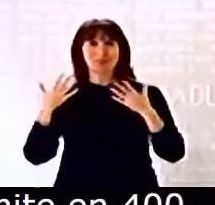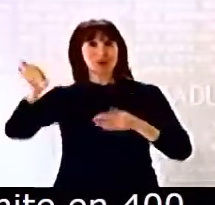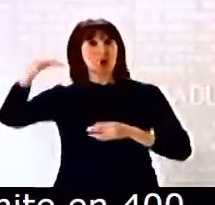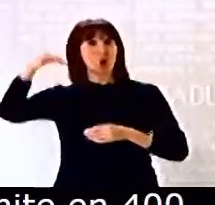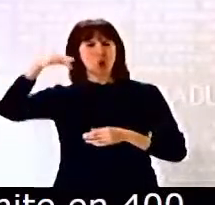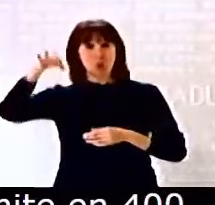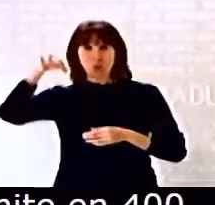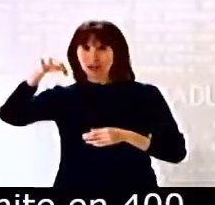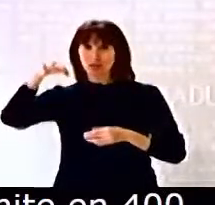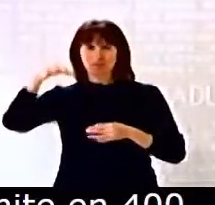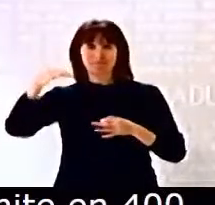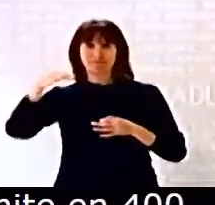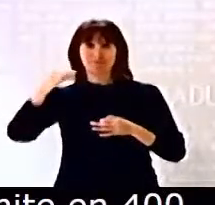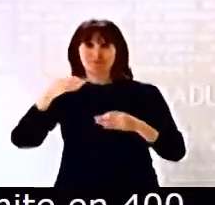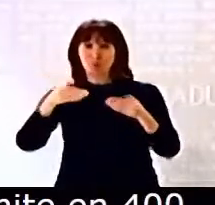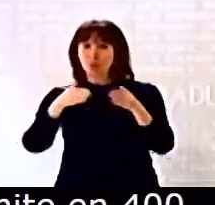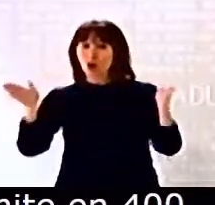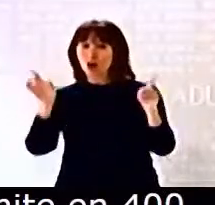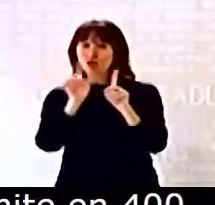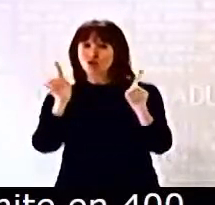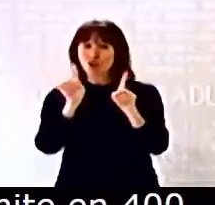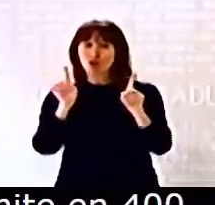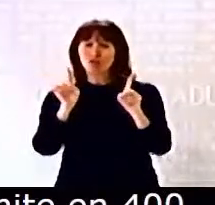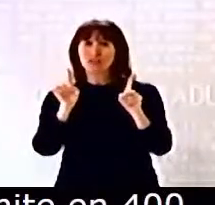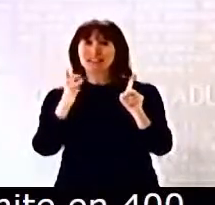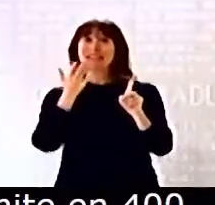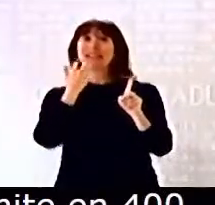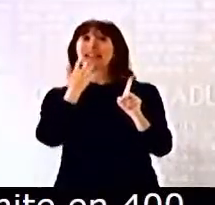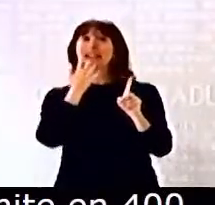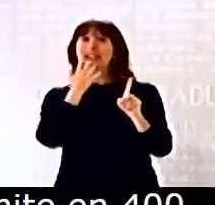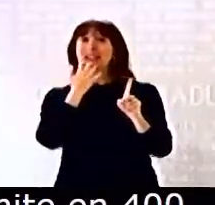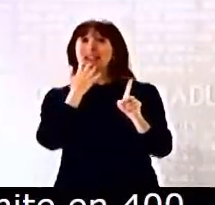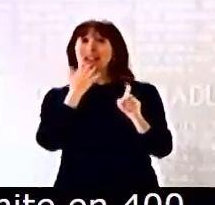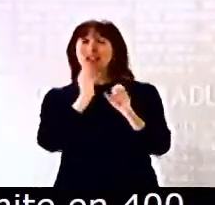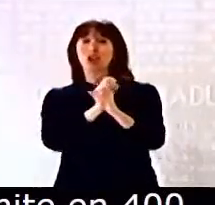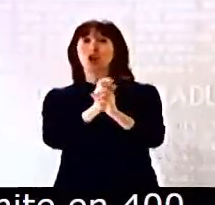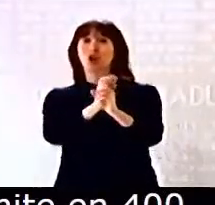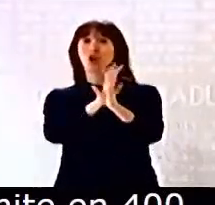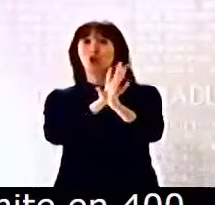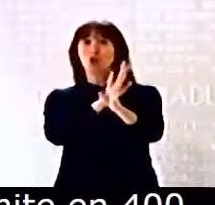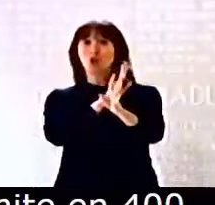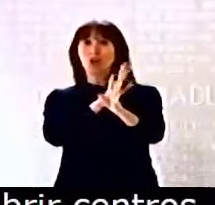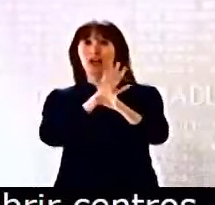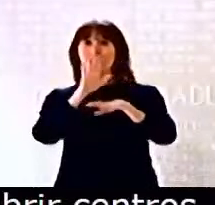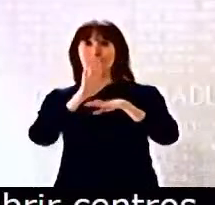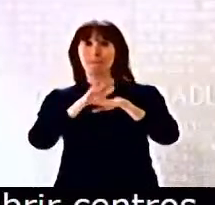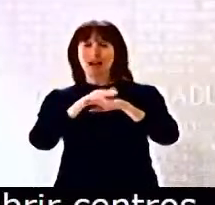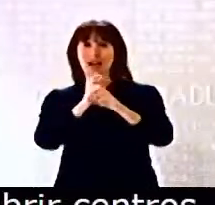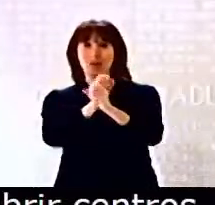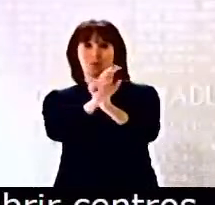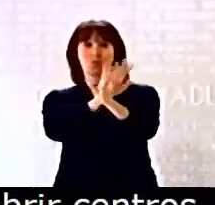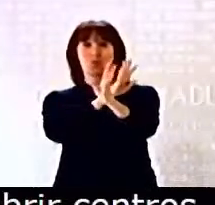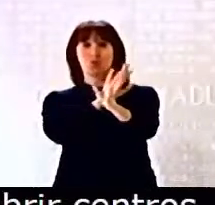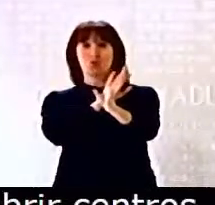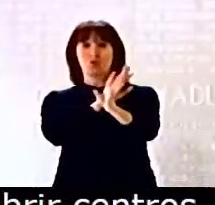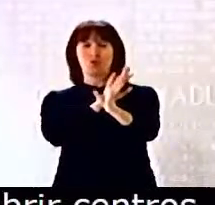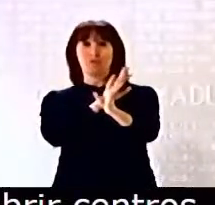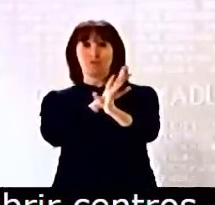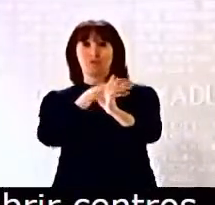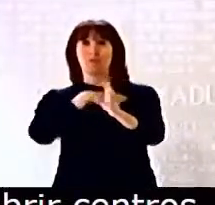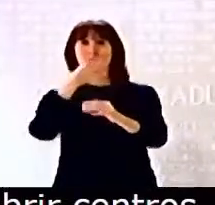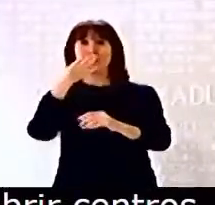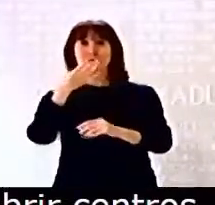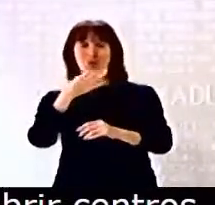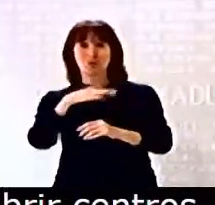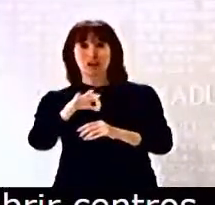Únicamente no se podrán abrir aquellos centros donde las colas, para cumplir con los aforos, se puedan